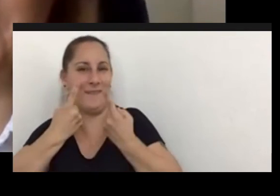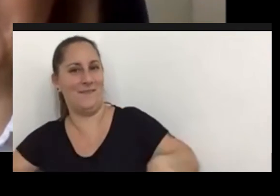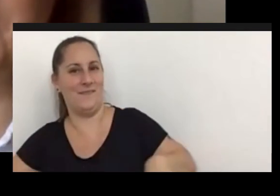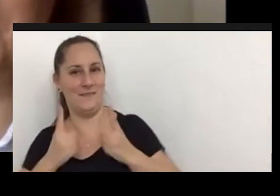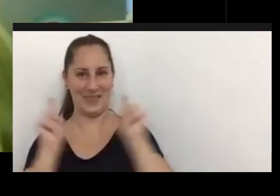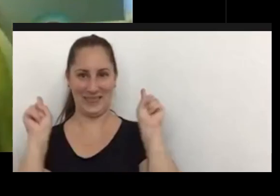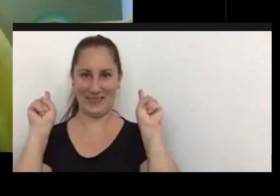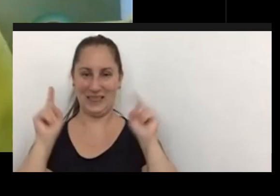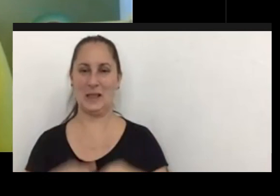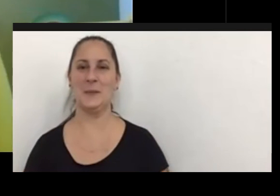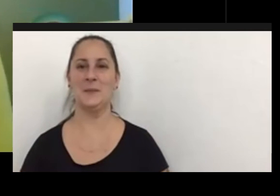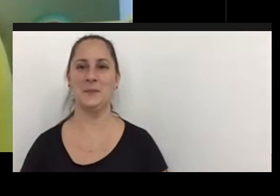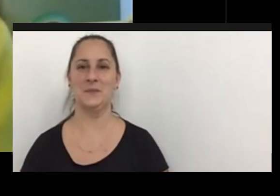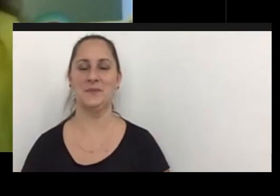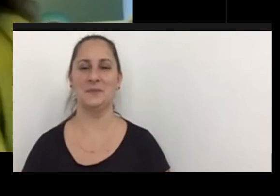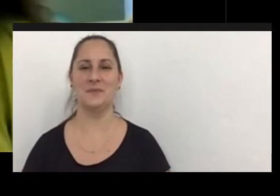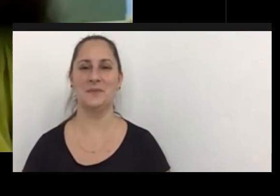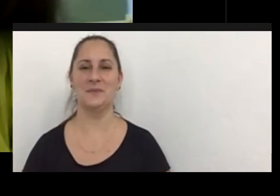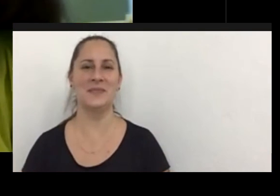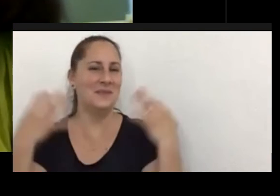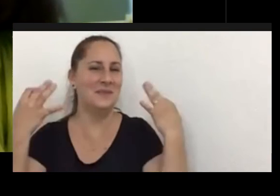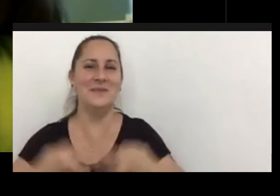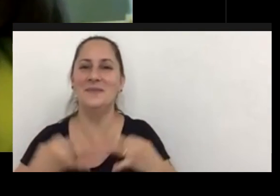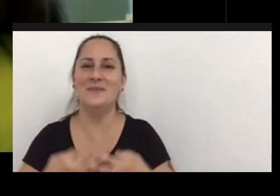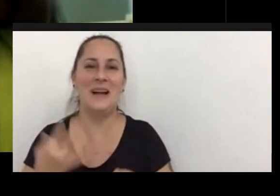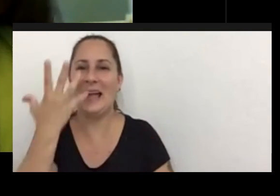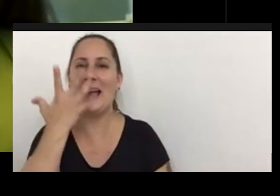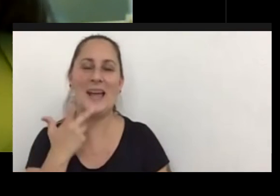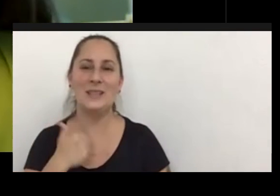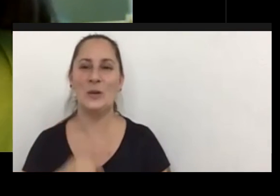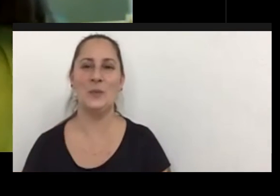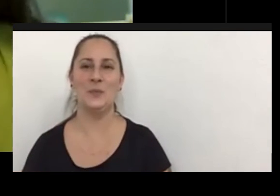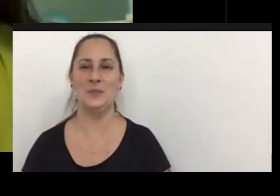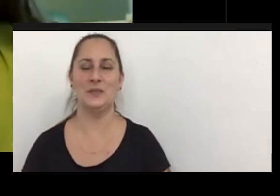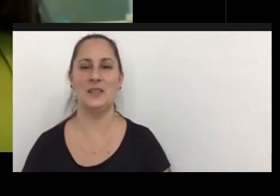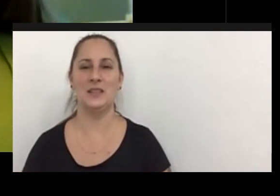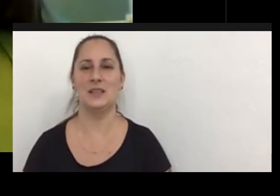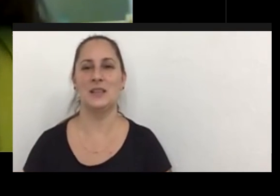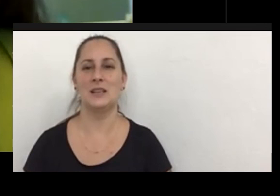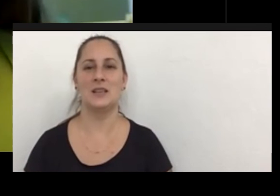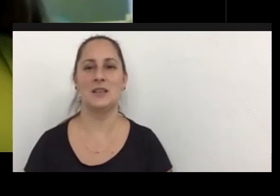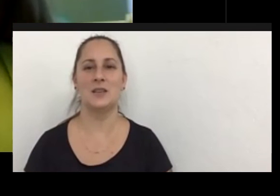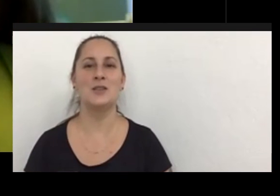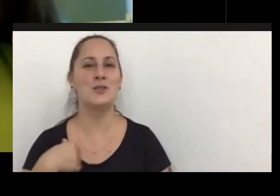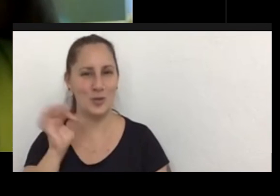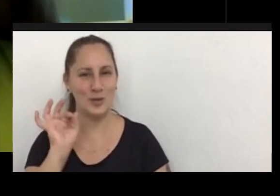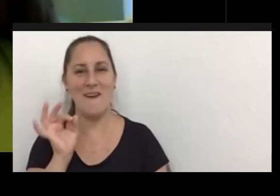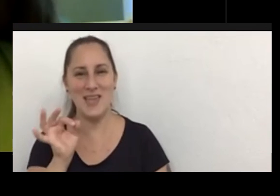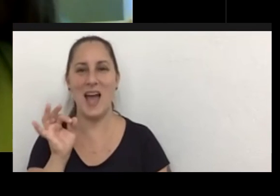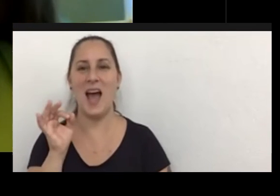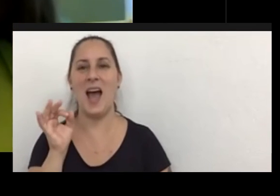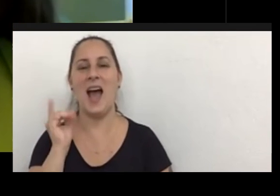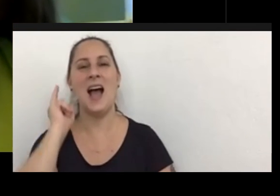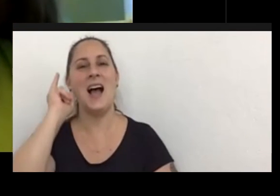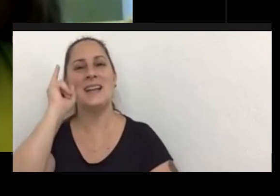Me encantó, Cris, está espectacular. Así que por eso yo, la verdad, sabía que iba a ser una charla muy